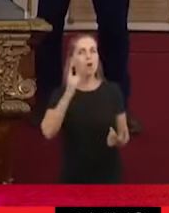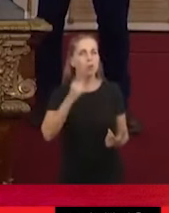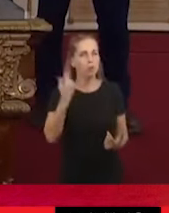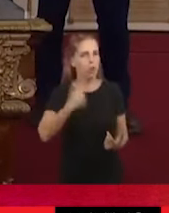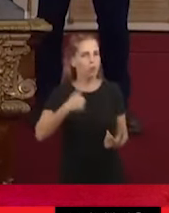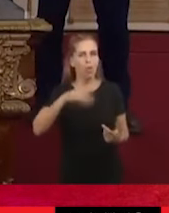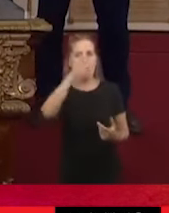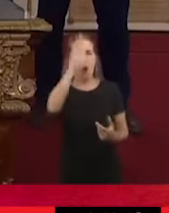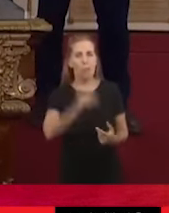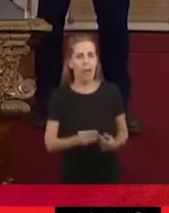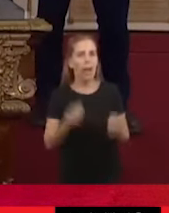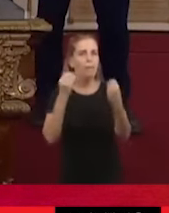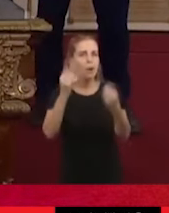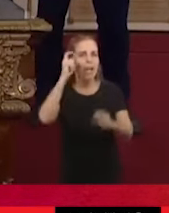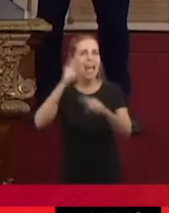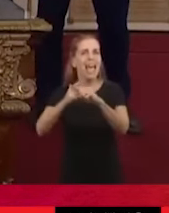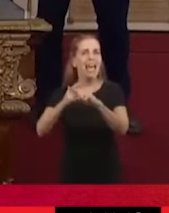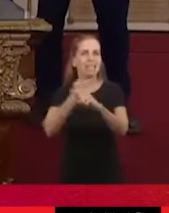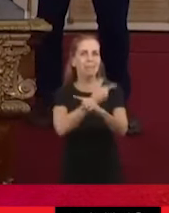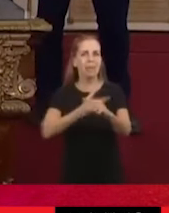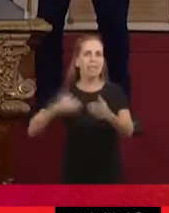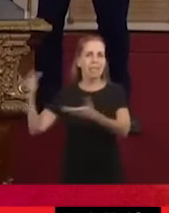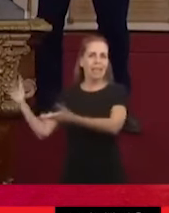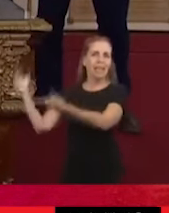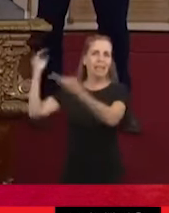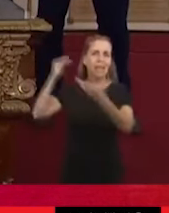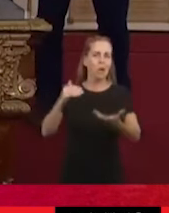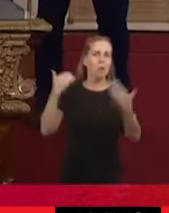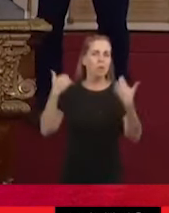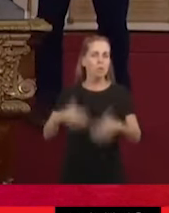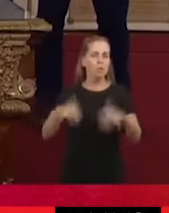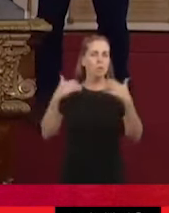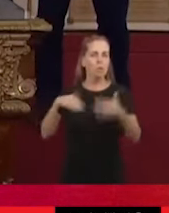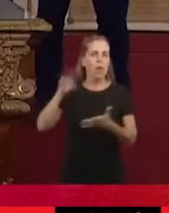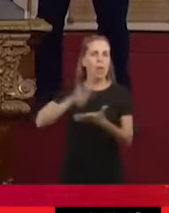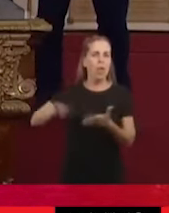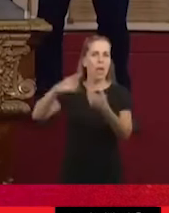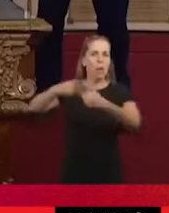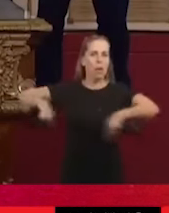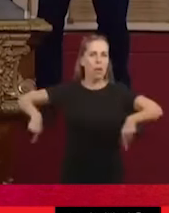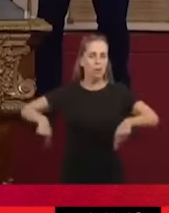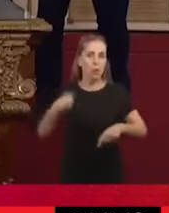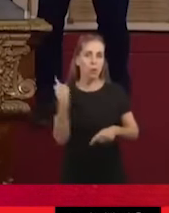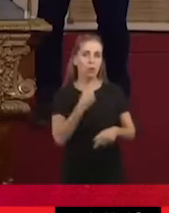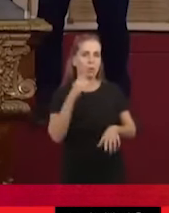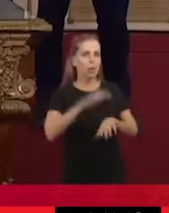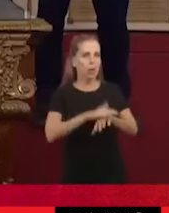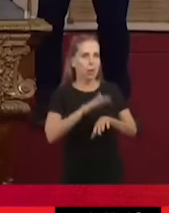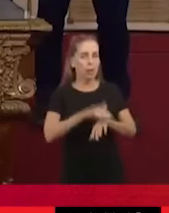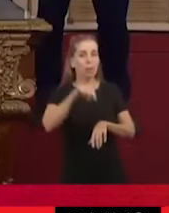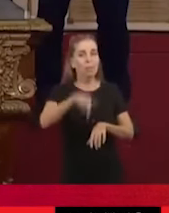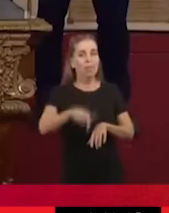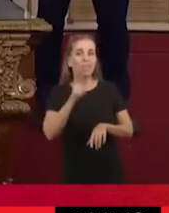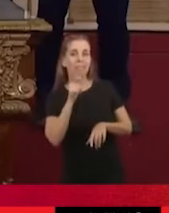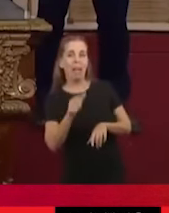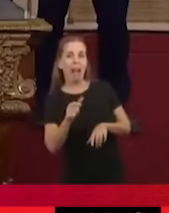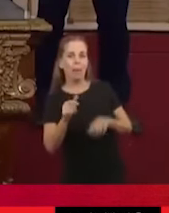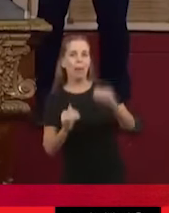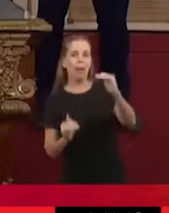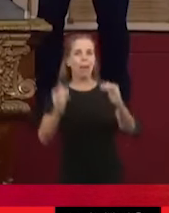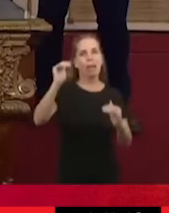masiva ola de despidos, tanto en el sector público como en el sector privado, ¿no? Y bueno,